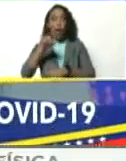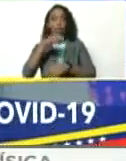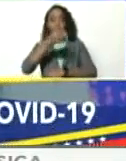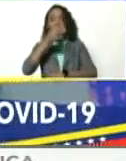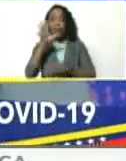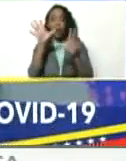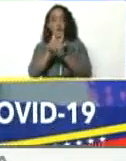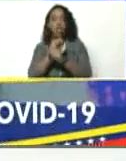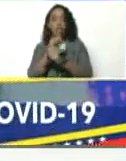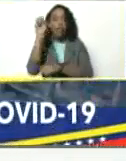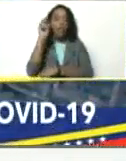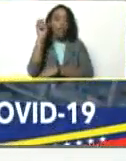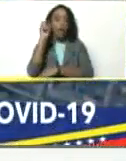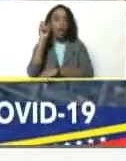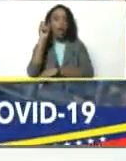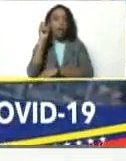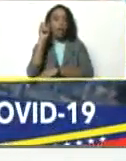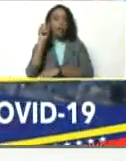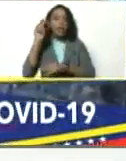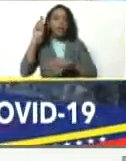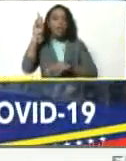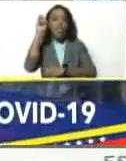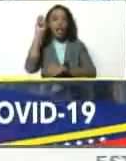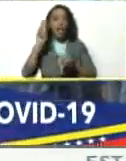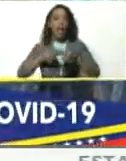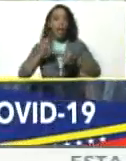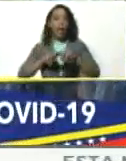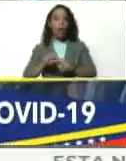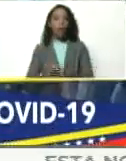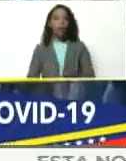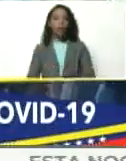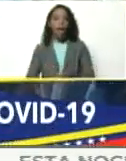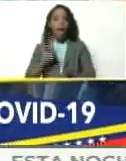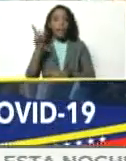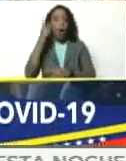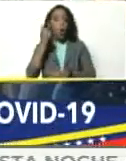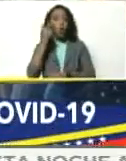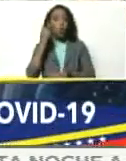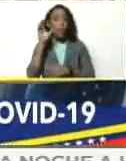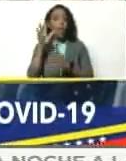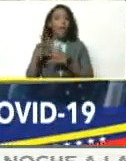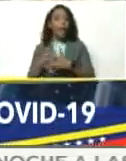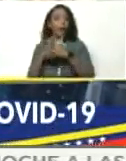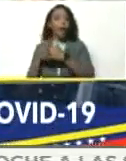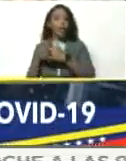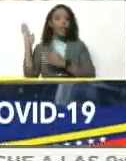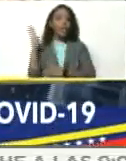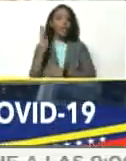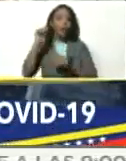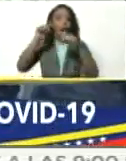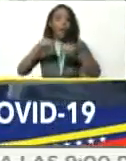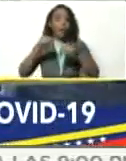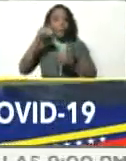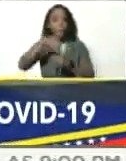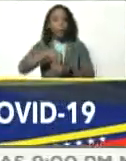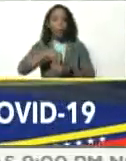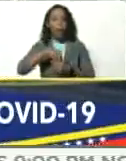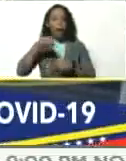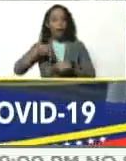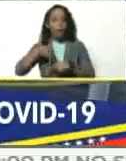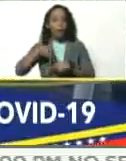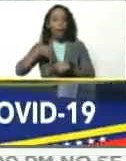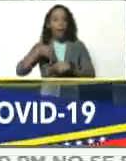noche del viernes de Black Friday. Son costumbres estadounidenses que se vinieron para nuestro país.